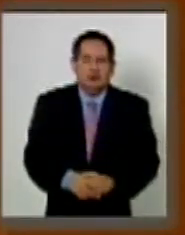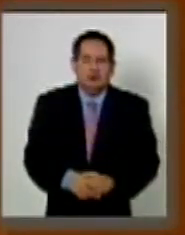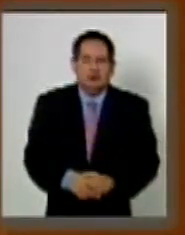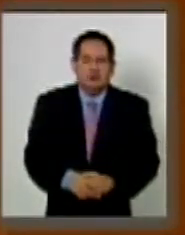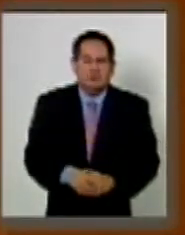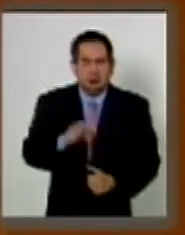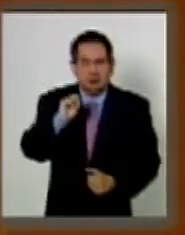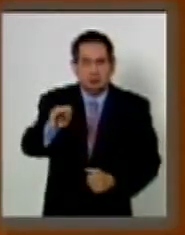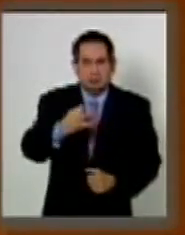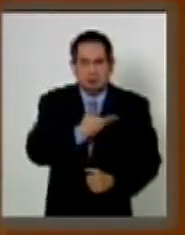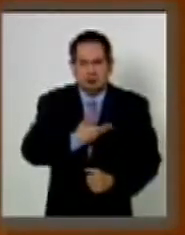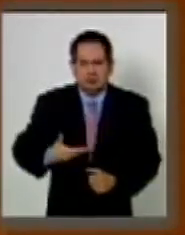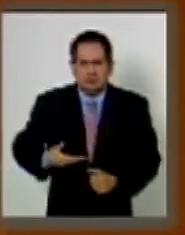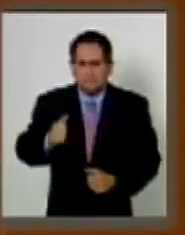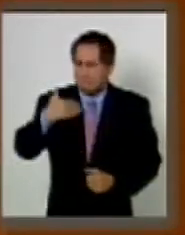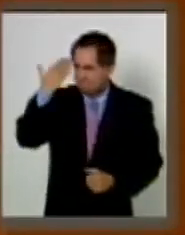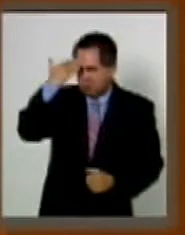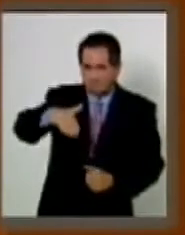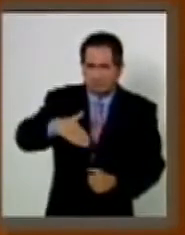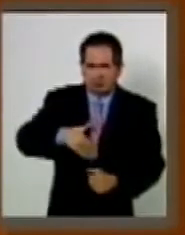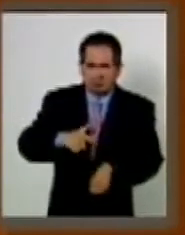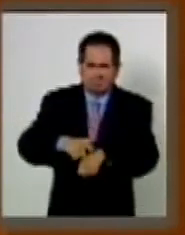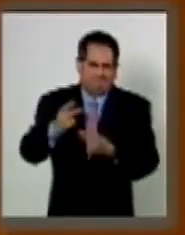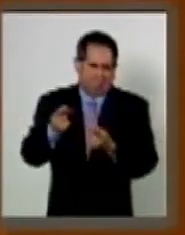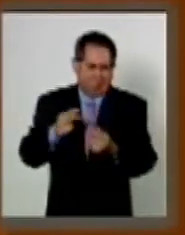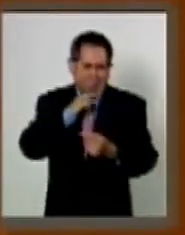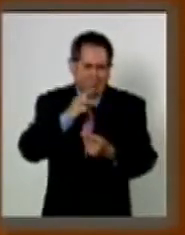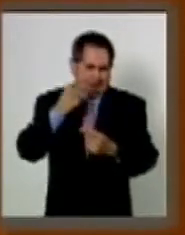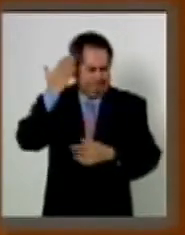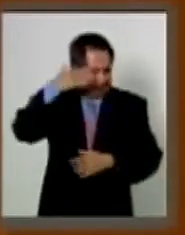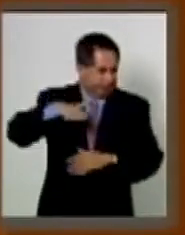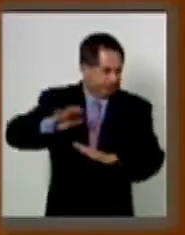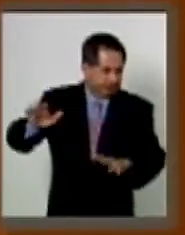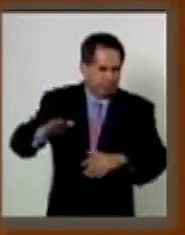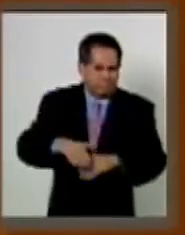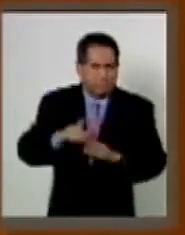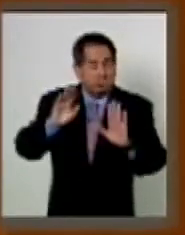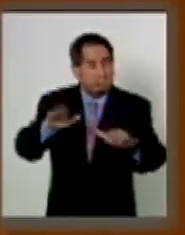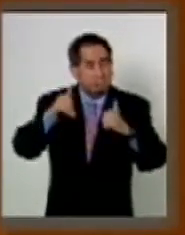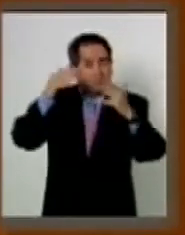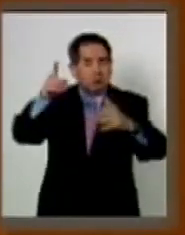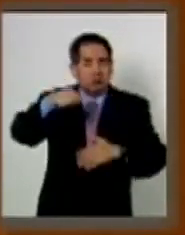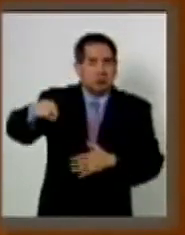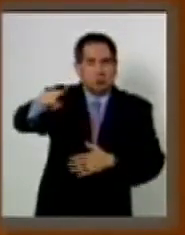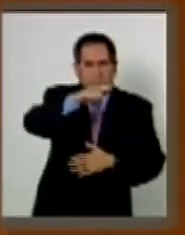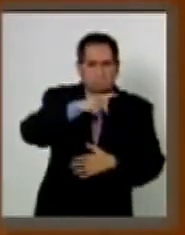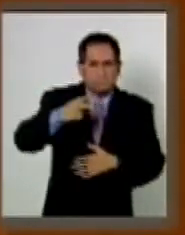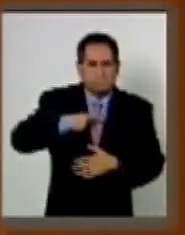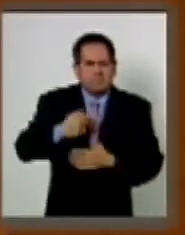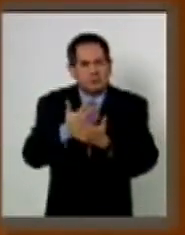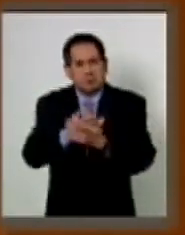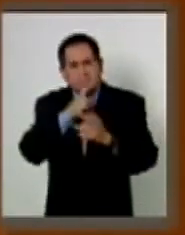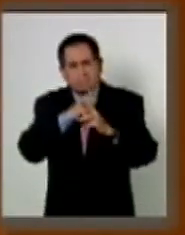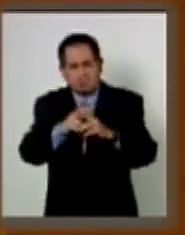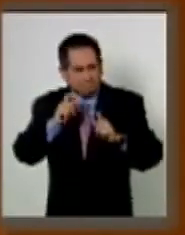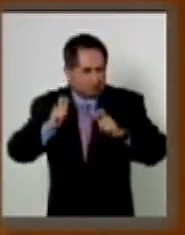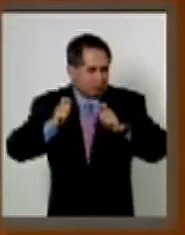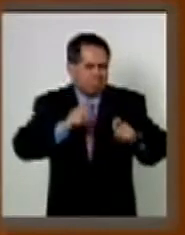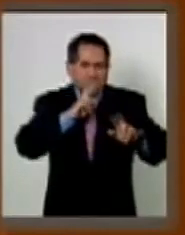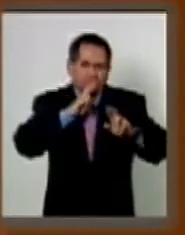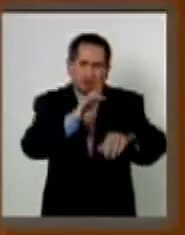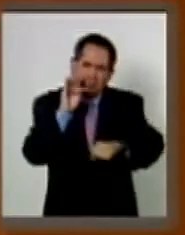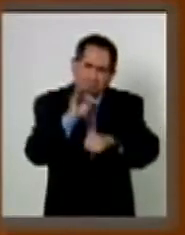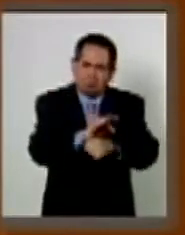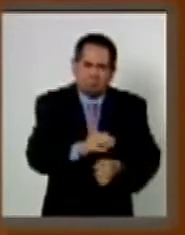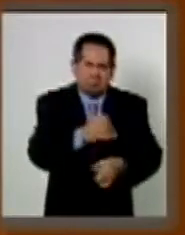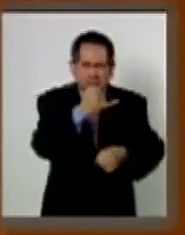Sí, presidente, sé que hay prisa por resolver, pero allá afuera hay gente que tiene prisa porque le resolvamos este